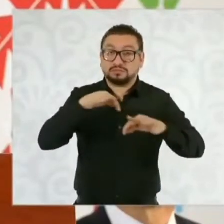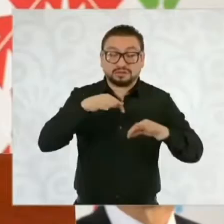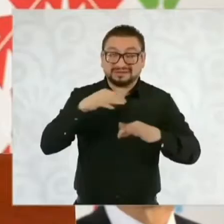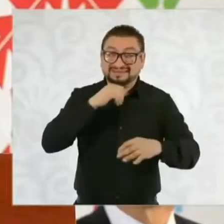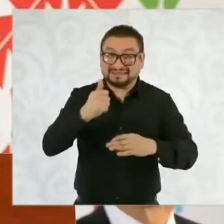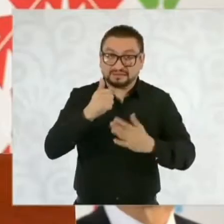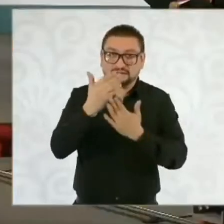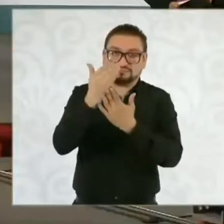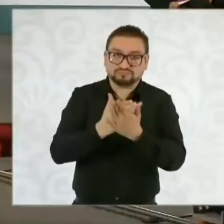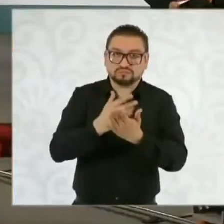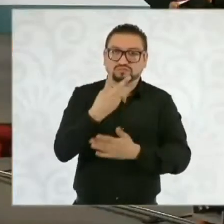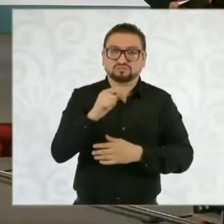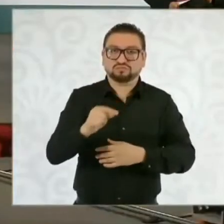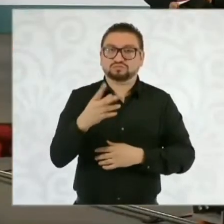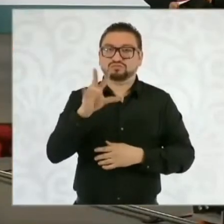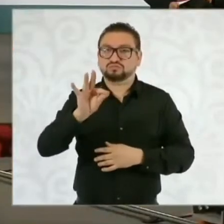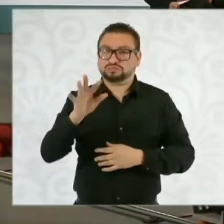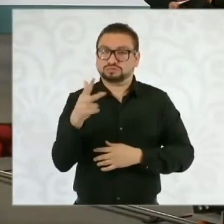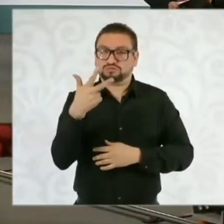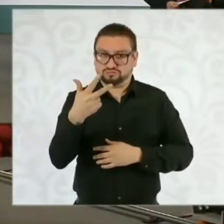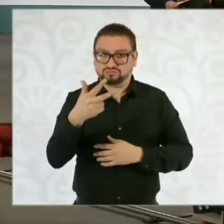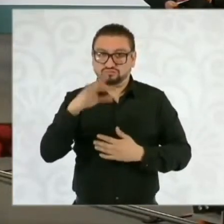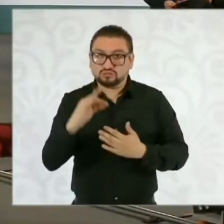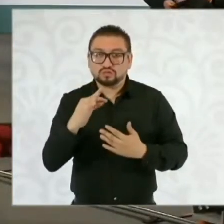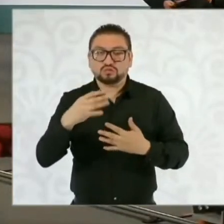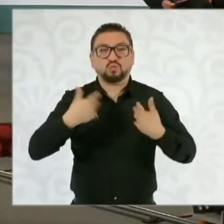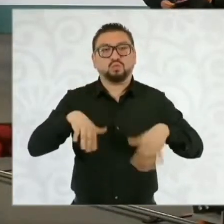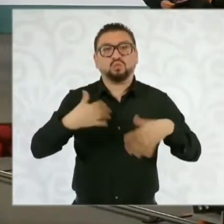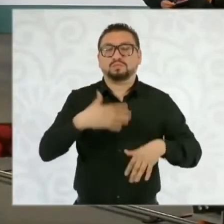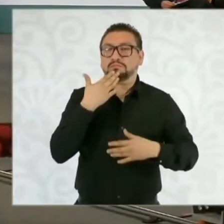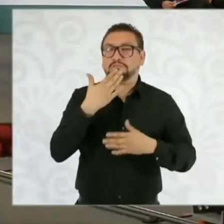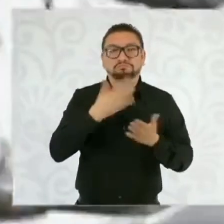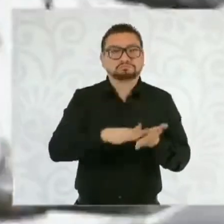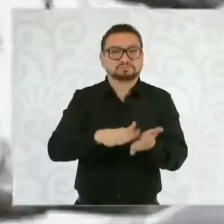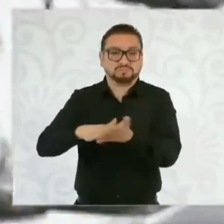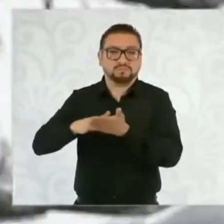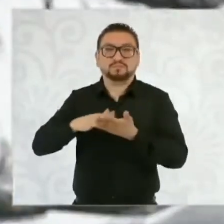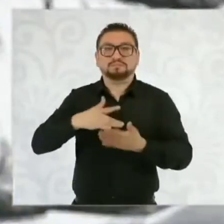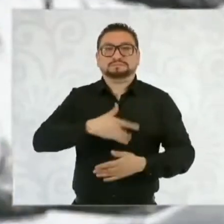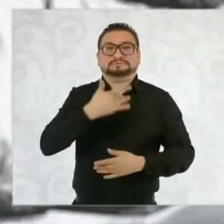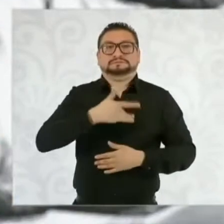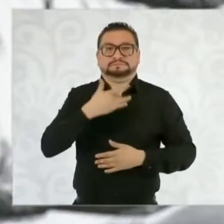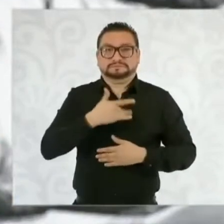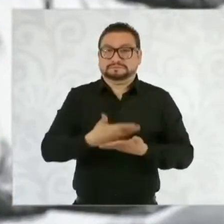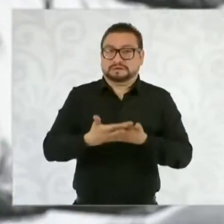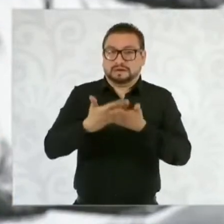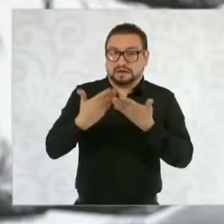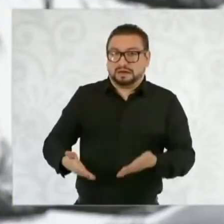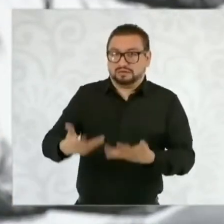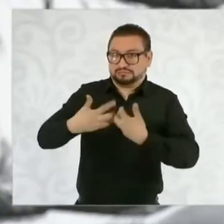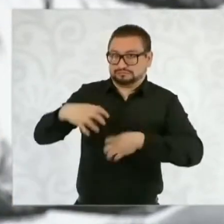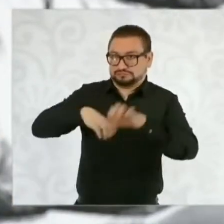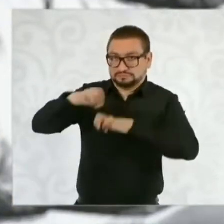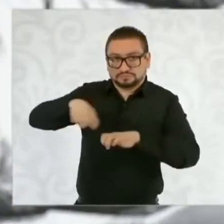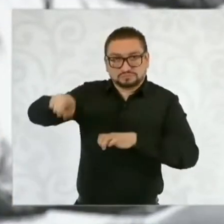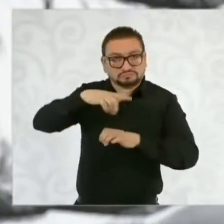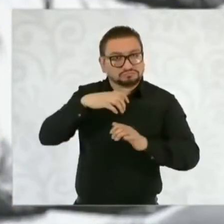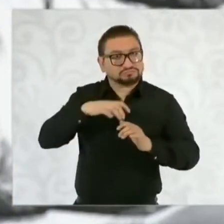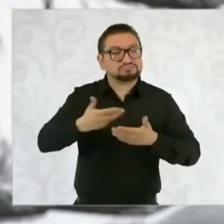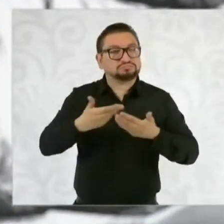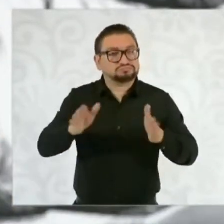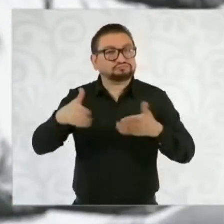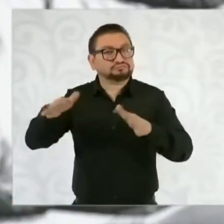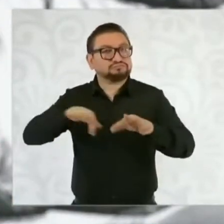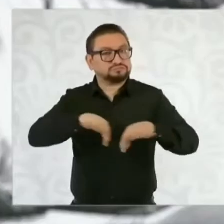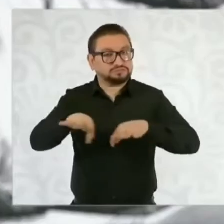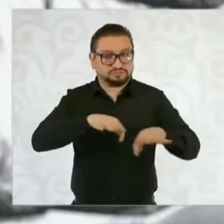2.48. Esto es para demostrar la sensibilidad que tiene hoy el sector empresarial.